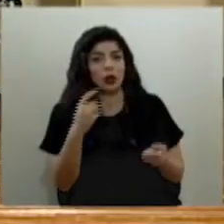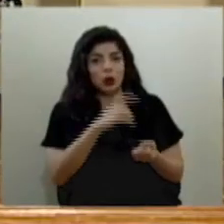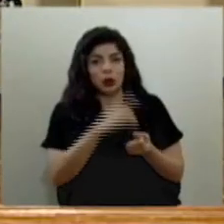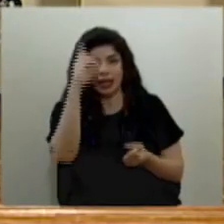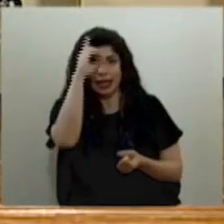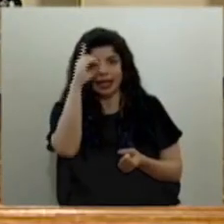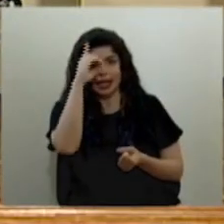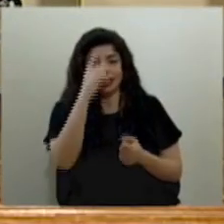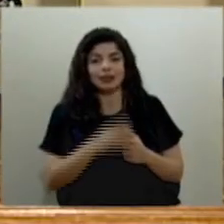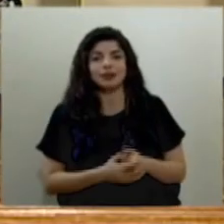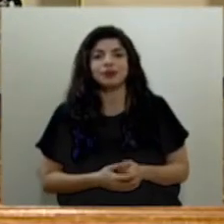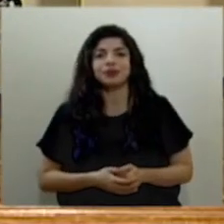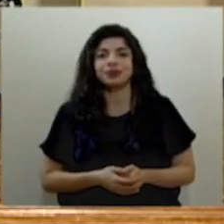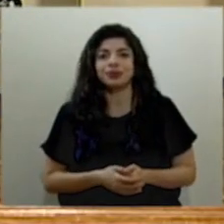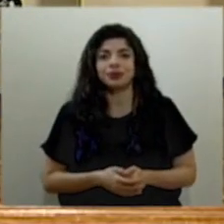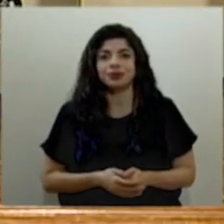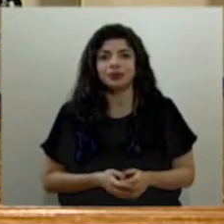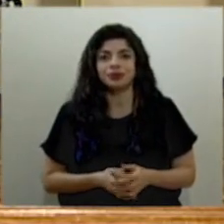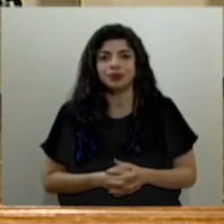doctor Daniel Salas.